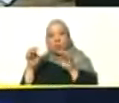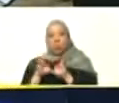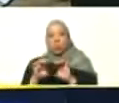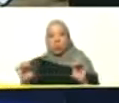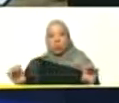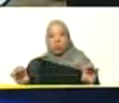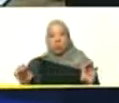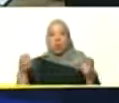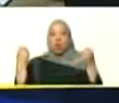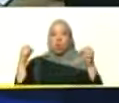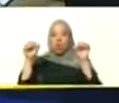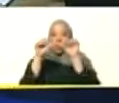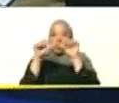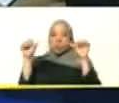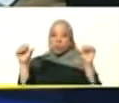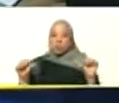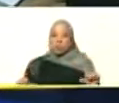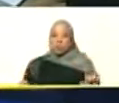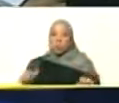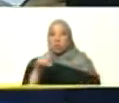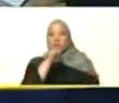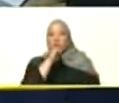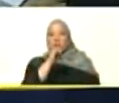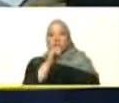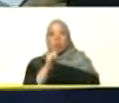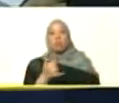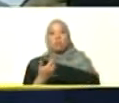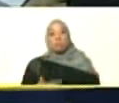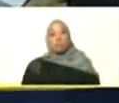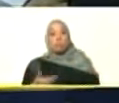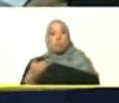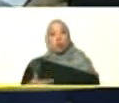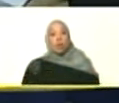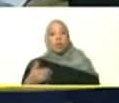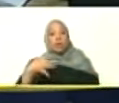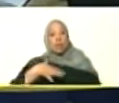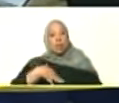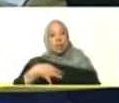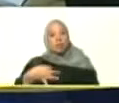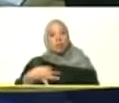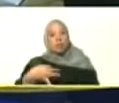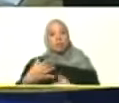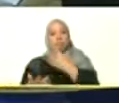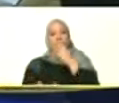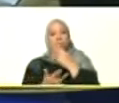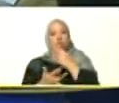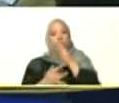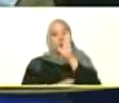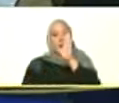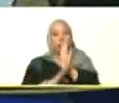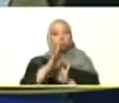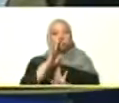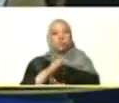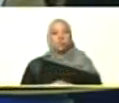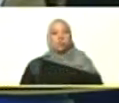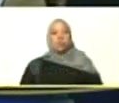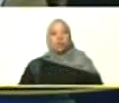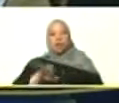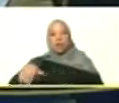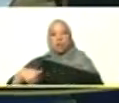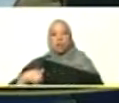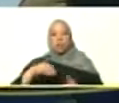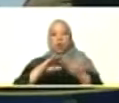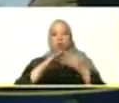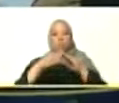se montó un sistema de informática bastante interesante y de avanzada que le permitió a todas nuestras